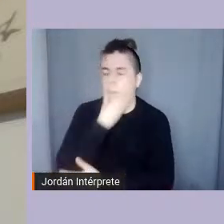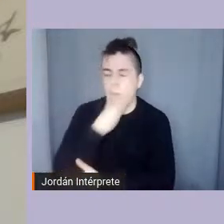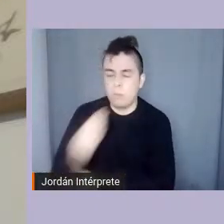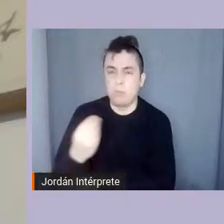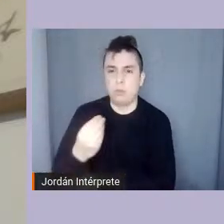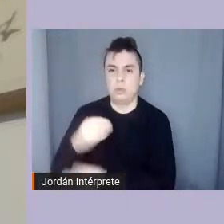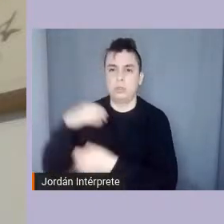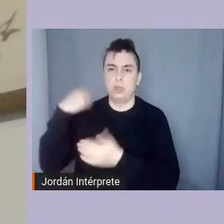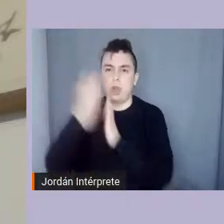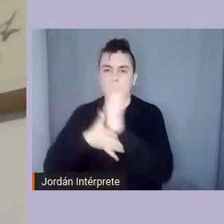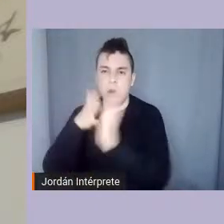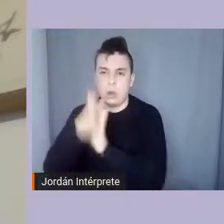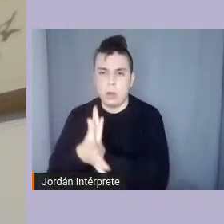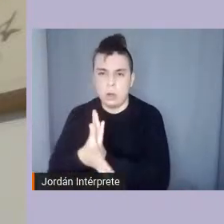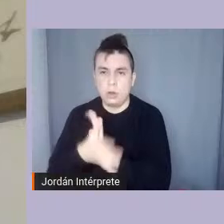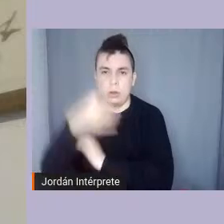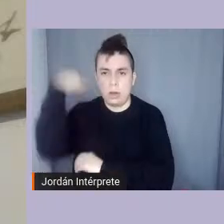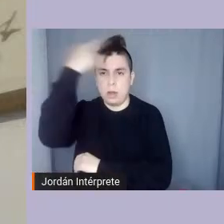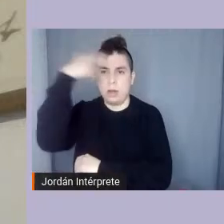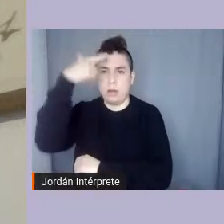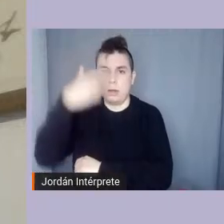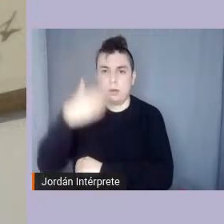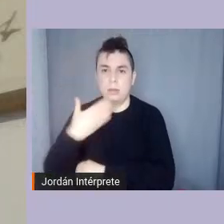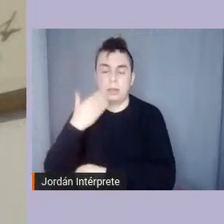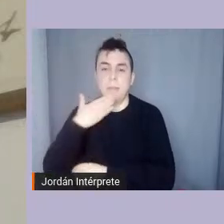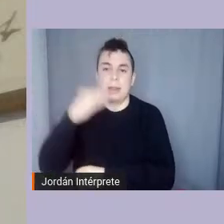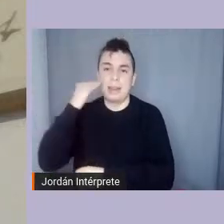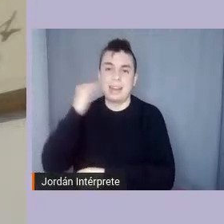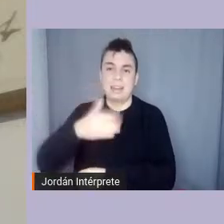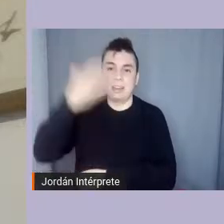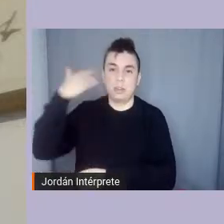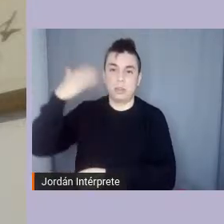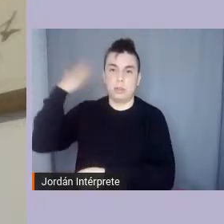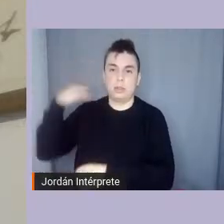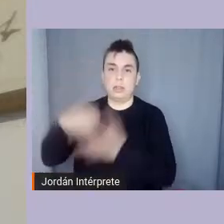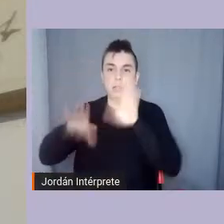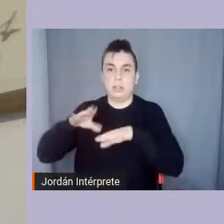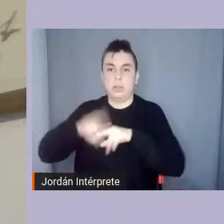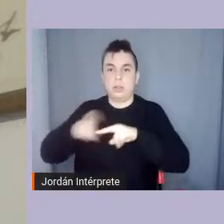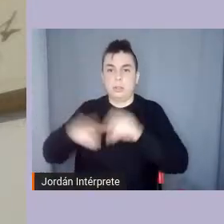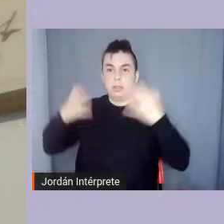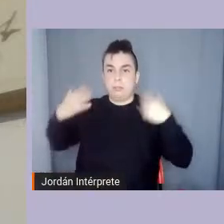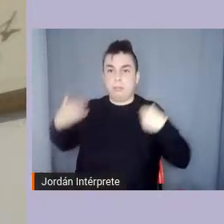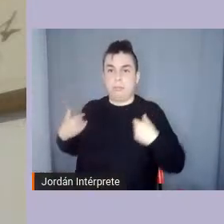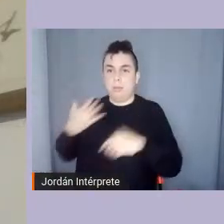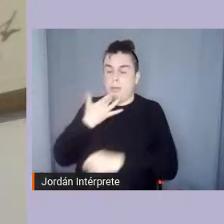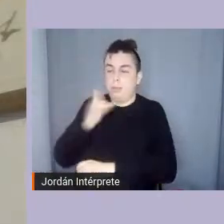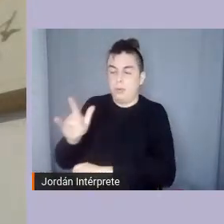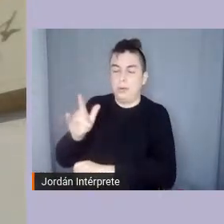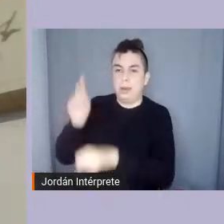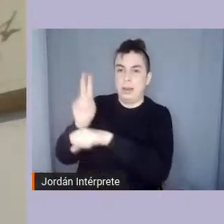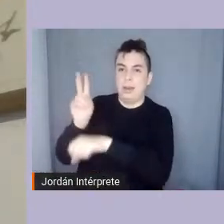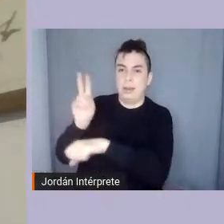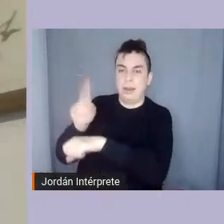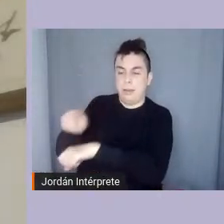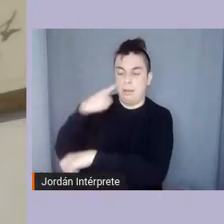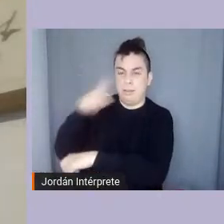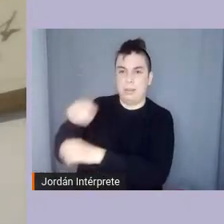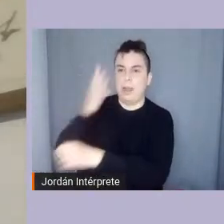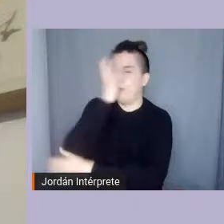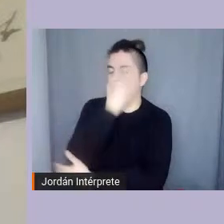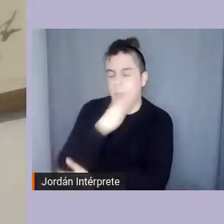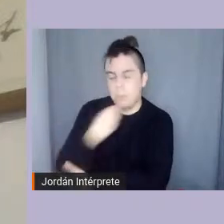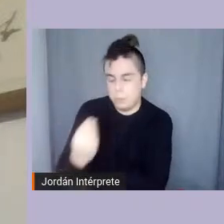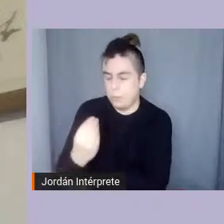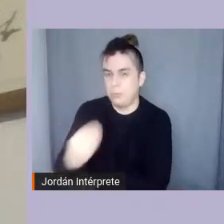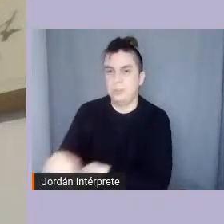los niños, en algún momento yo dejé de hacer cosas con las manos porque tú lo estabas haciendo maravilloso. No tengo nada